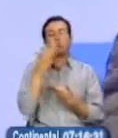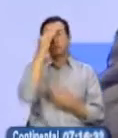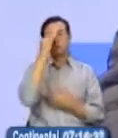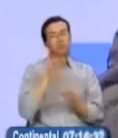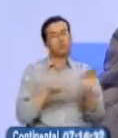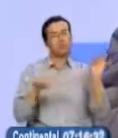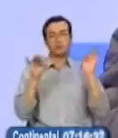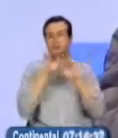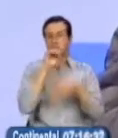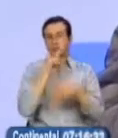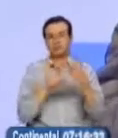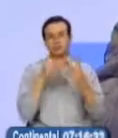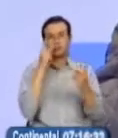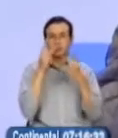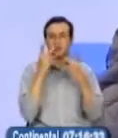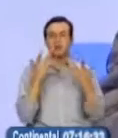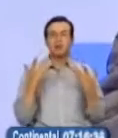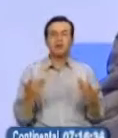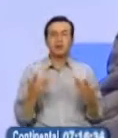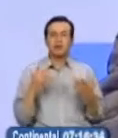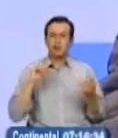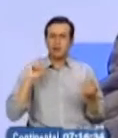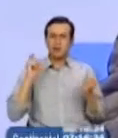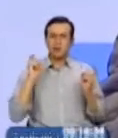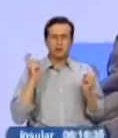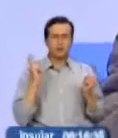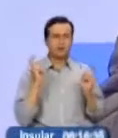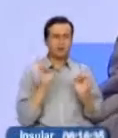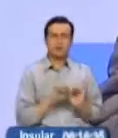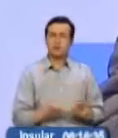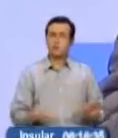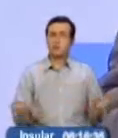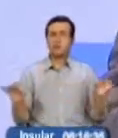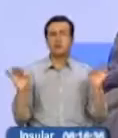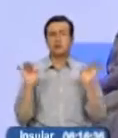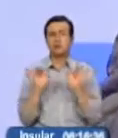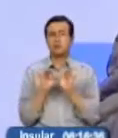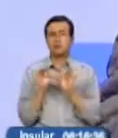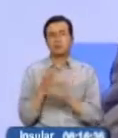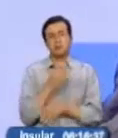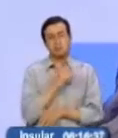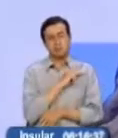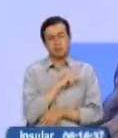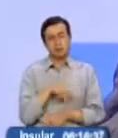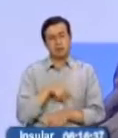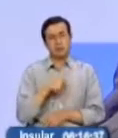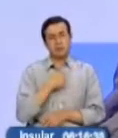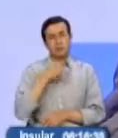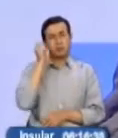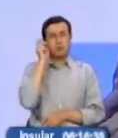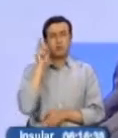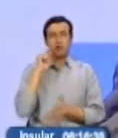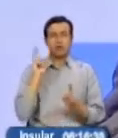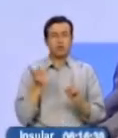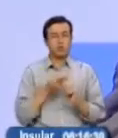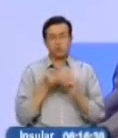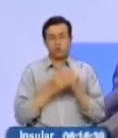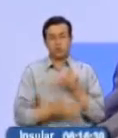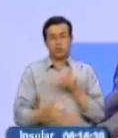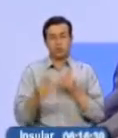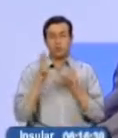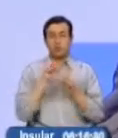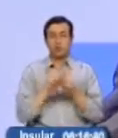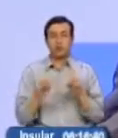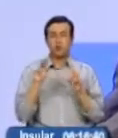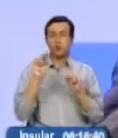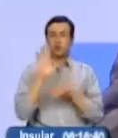Entonces empezamos ya a ver estos cambios que son fundamentales, y desde mi punto de vista entramos en un segundo momento, no como sistema